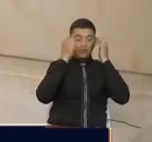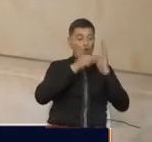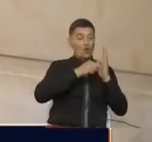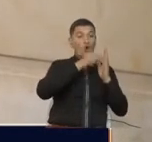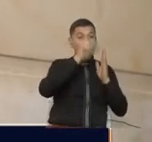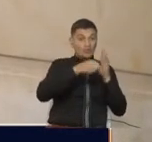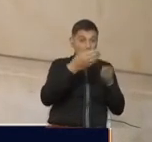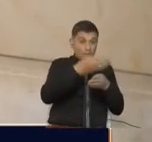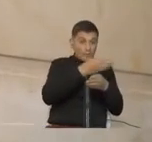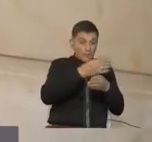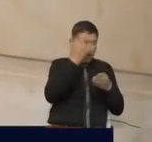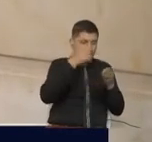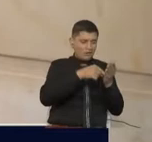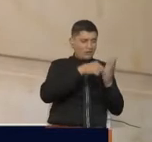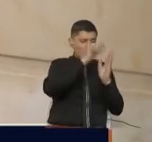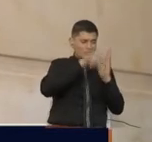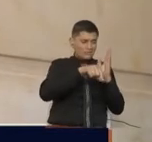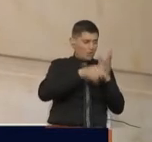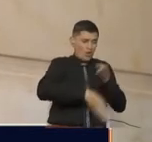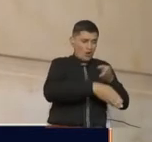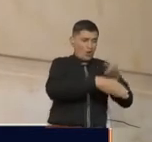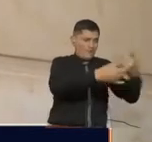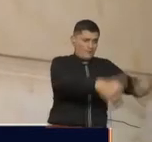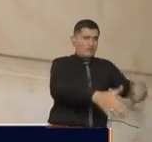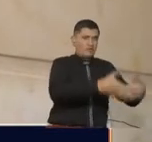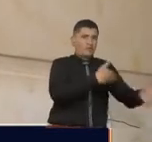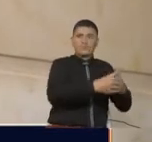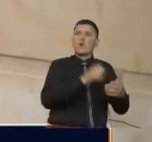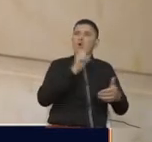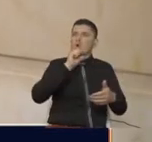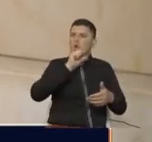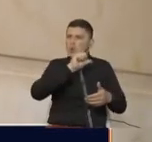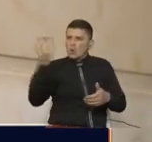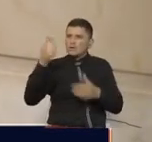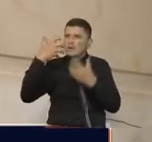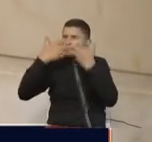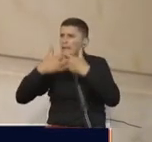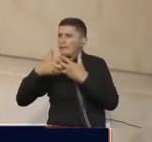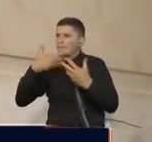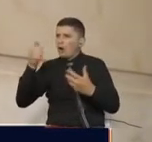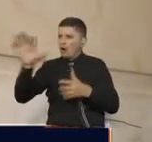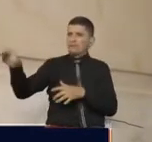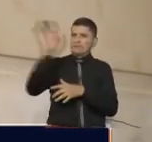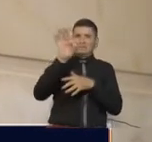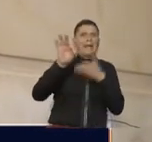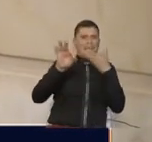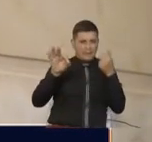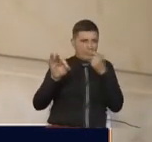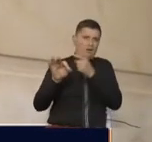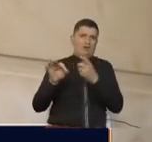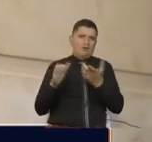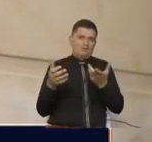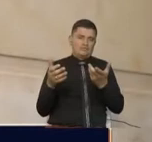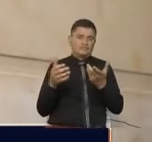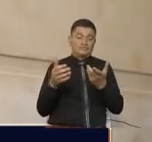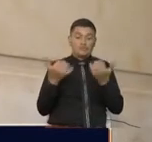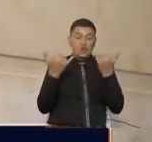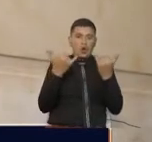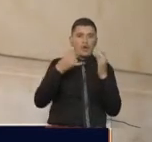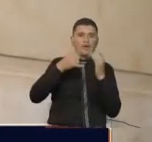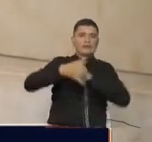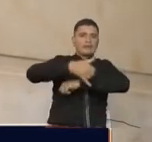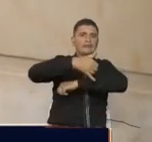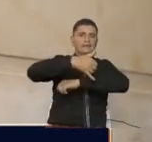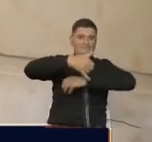Caraegato, terminen el contrato y hagan otro. Busquen un mejor contratista, pero hoy, la ingeniería tiene